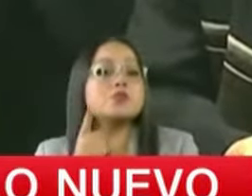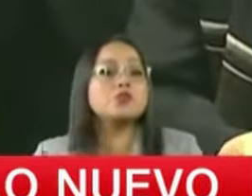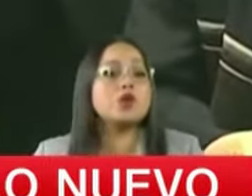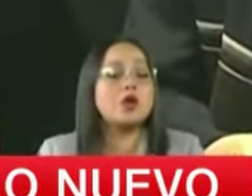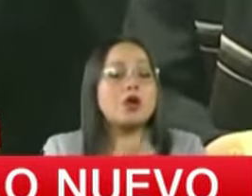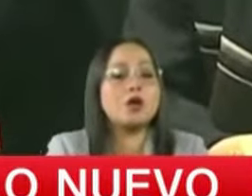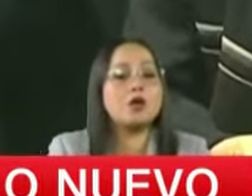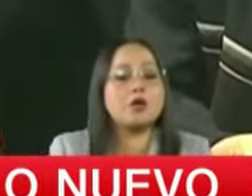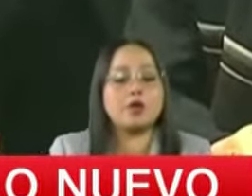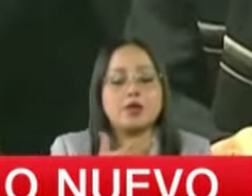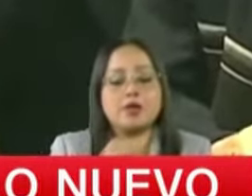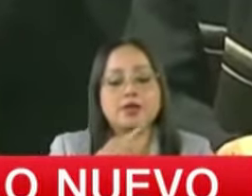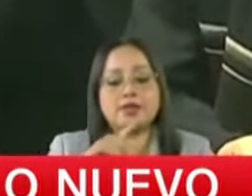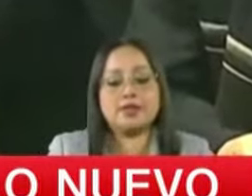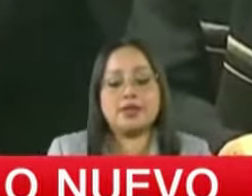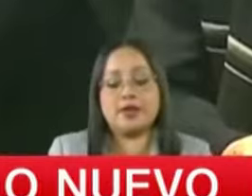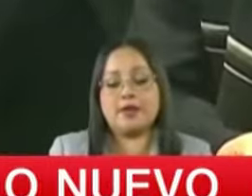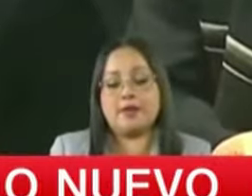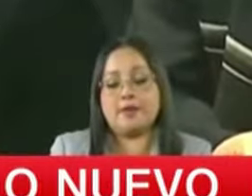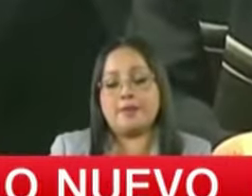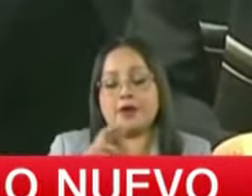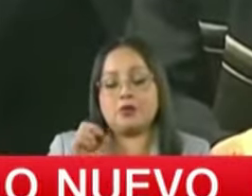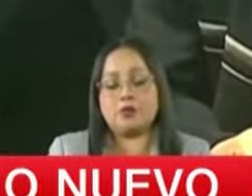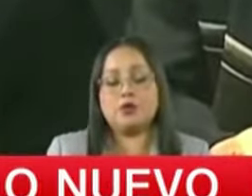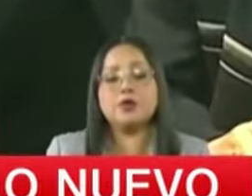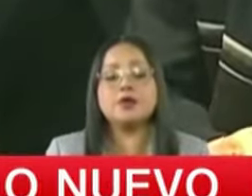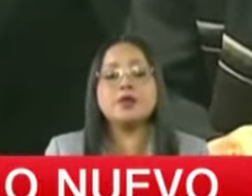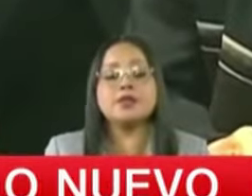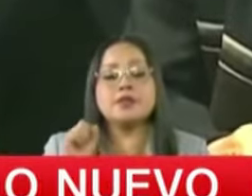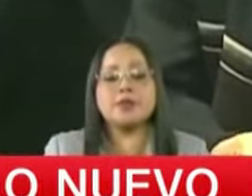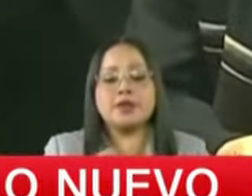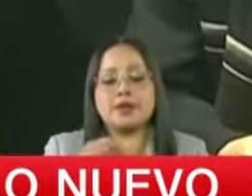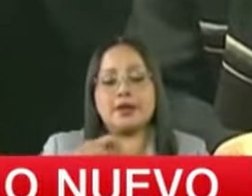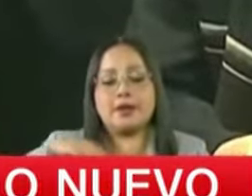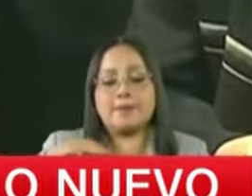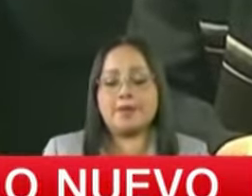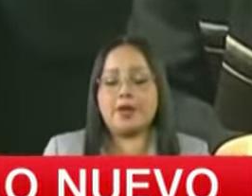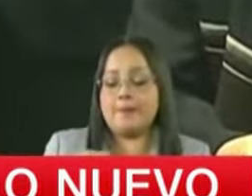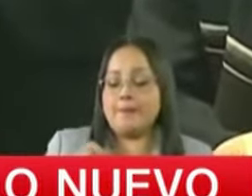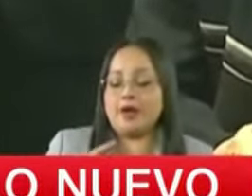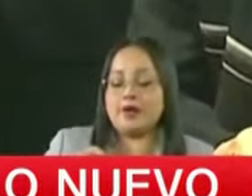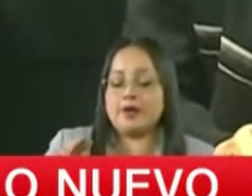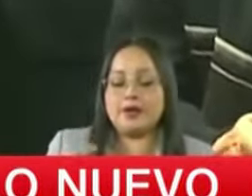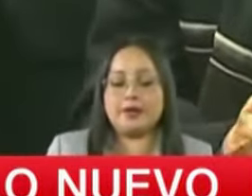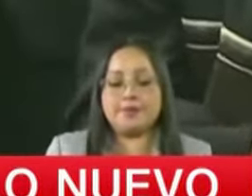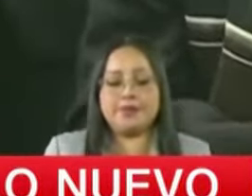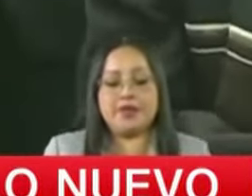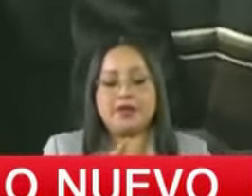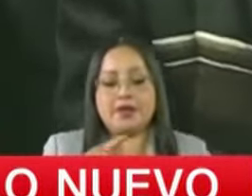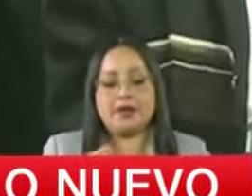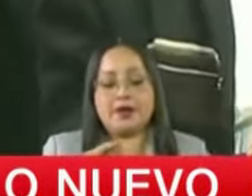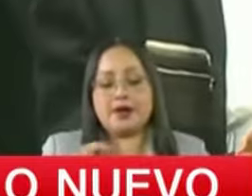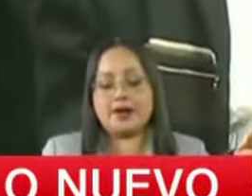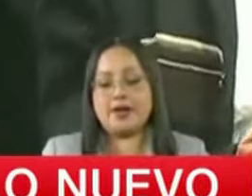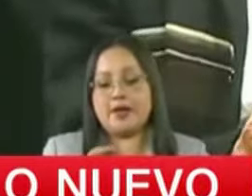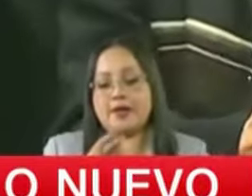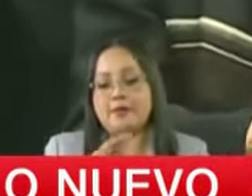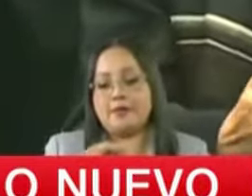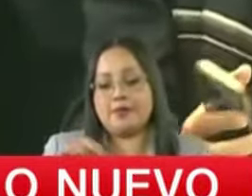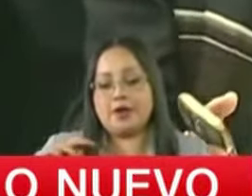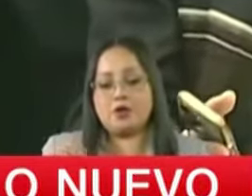Congreso, Ifigenia Martínez. Esta parte del evento está llena de simbolismo por tratarse de